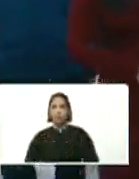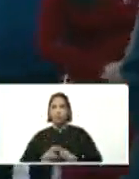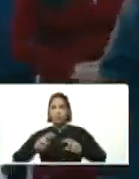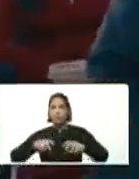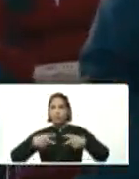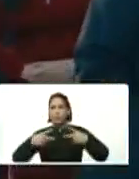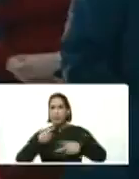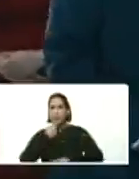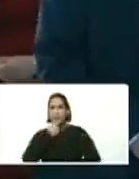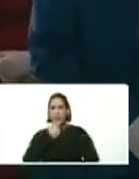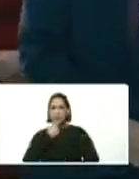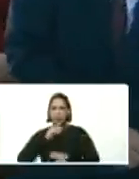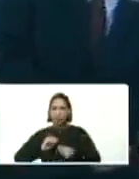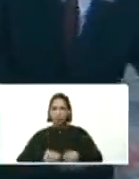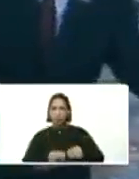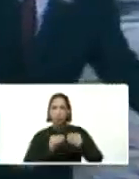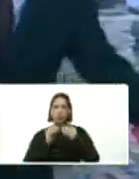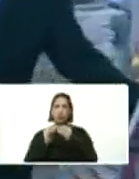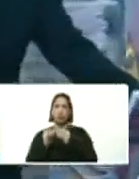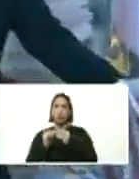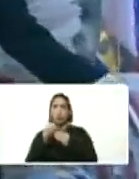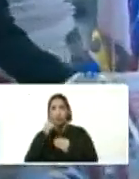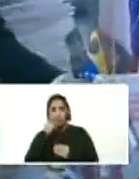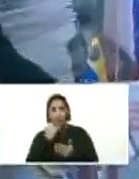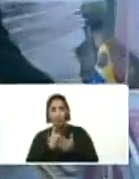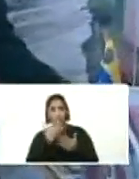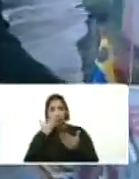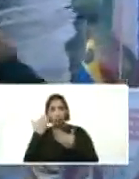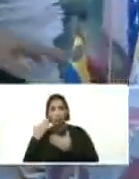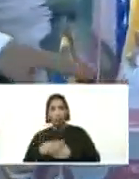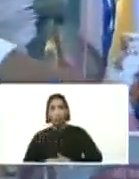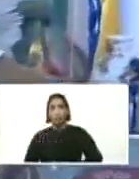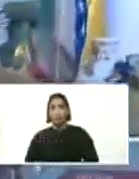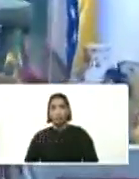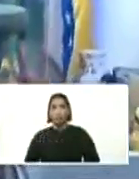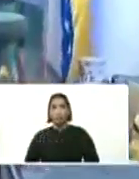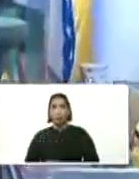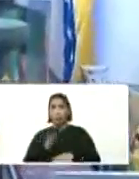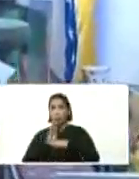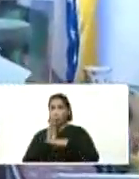la belleza. Mire, mire, mire, cuidado, se le caen todos esos libros. Aquí este.